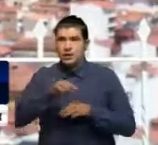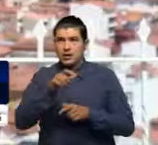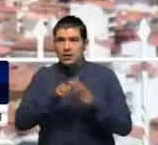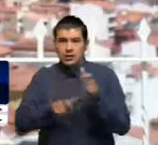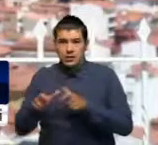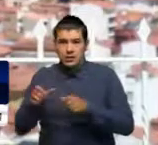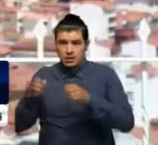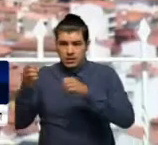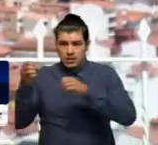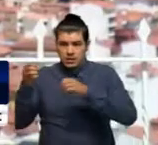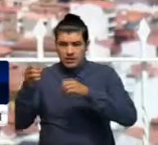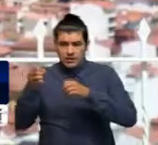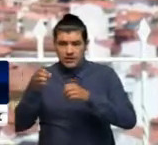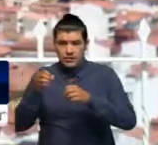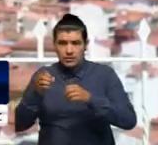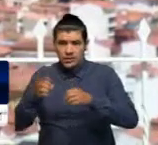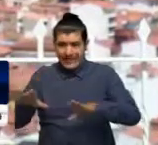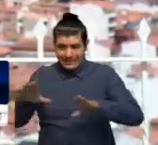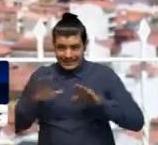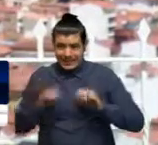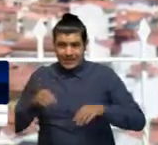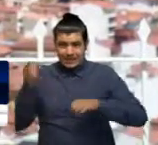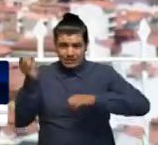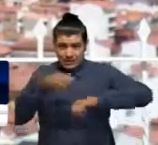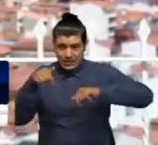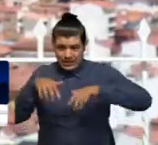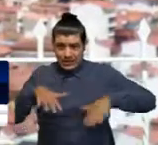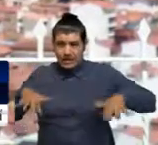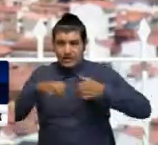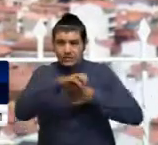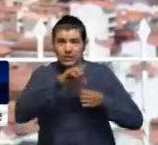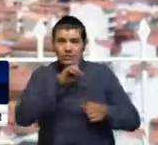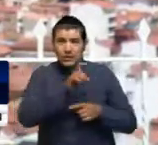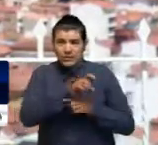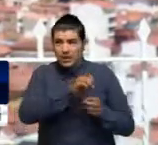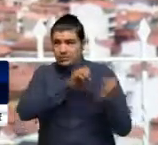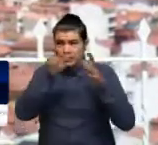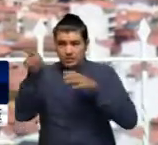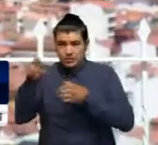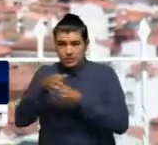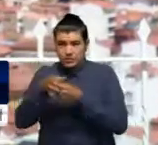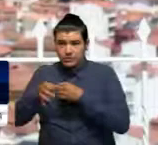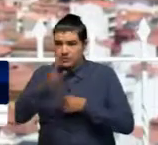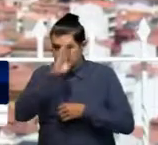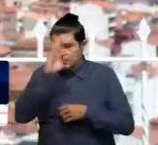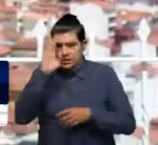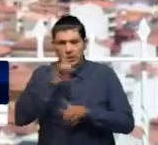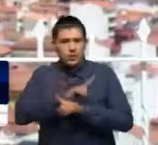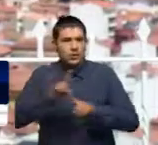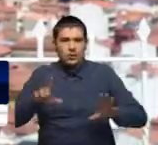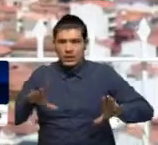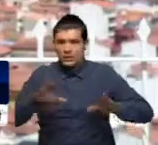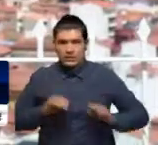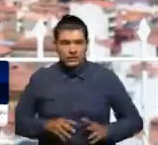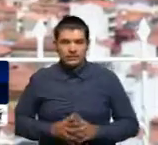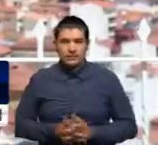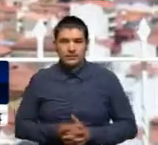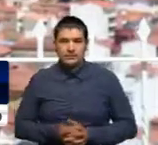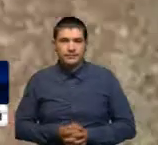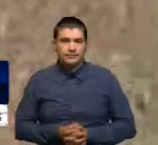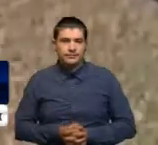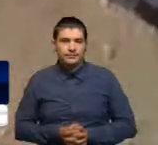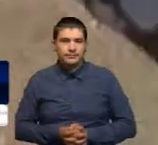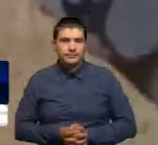del área metropolitana de bucaramanga estas son las declaraciones del mandatario de los angelinos ante esta problemática